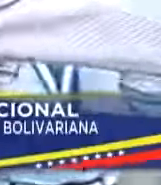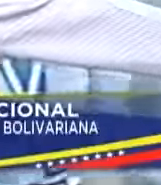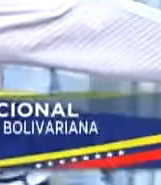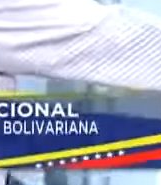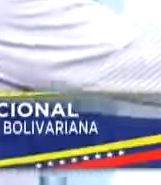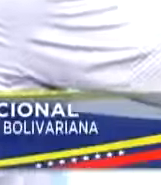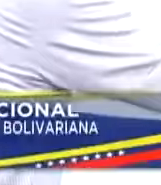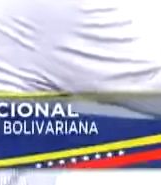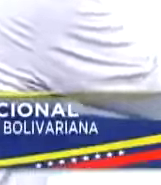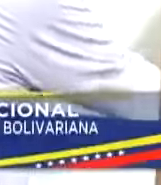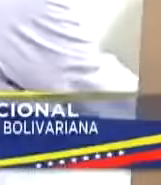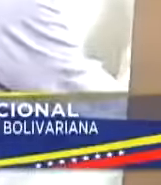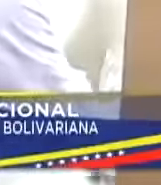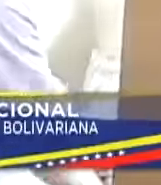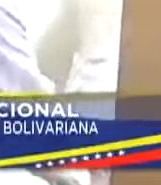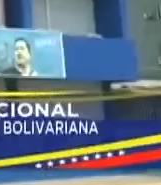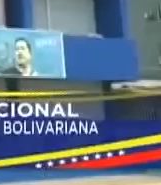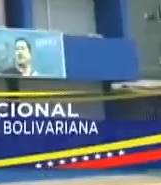cuadrados.